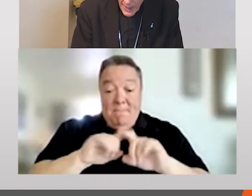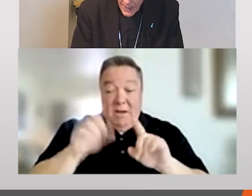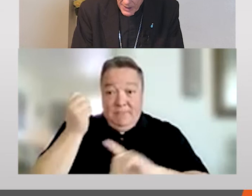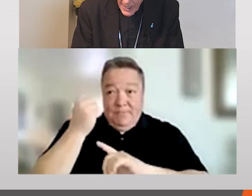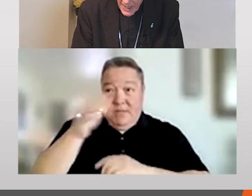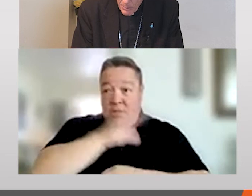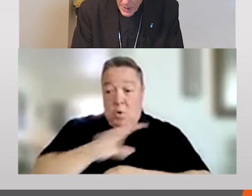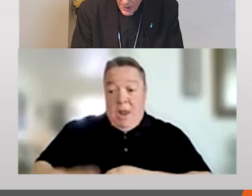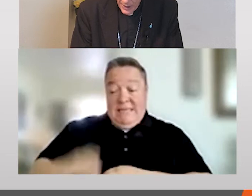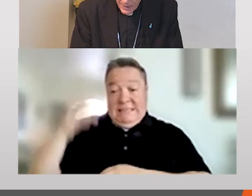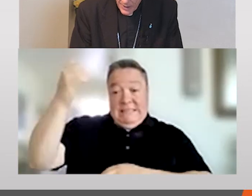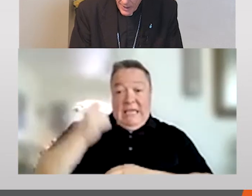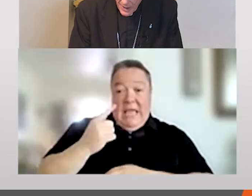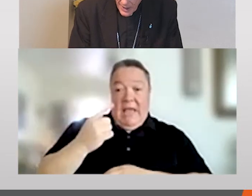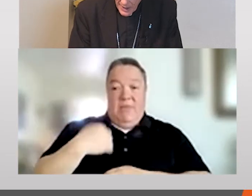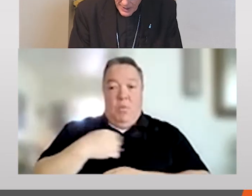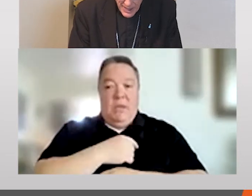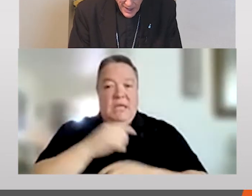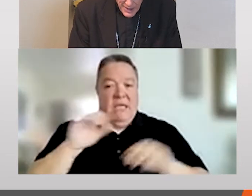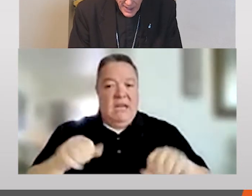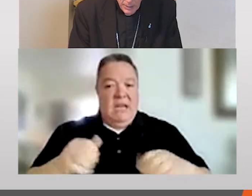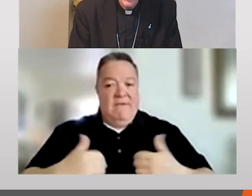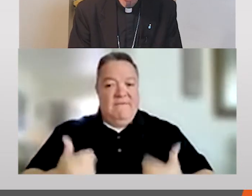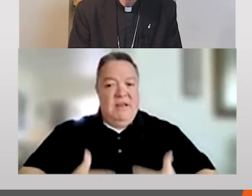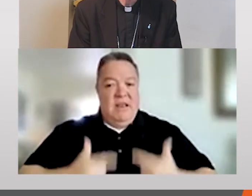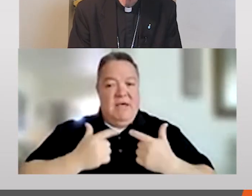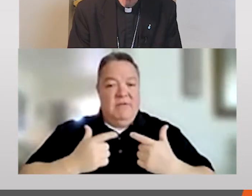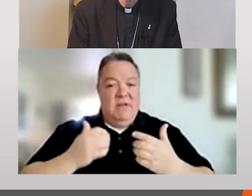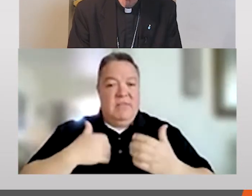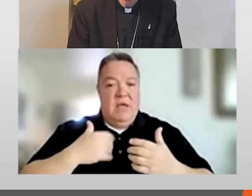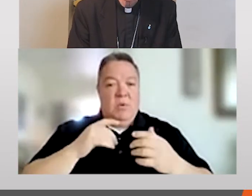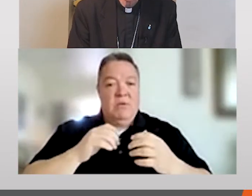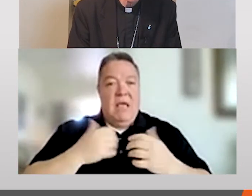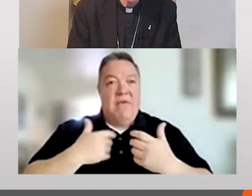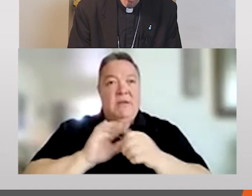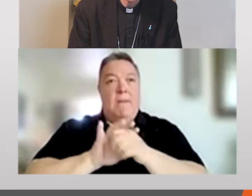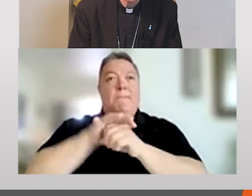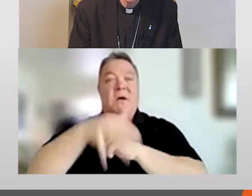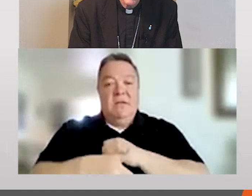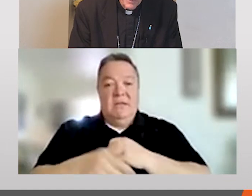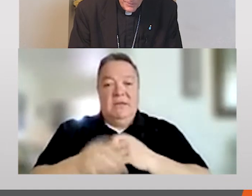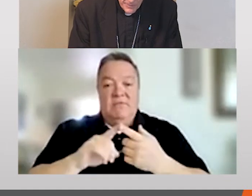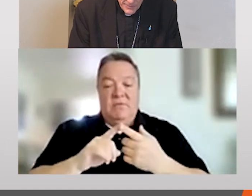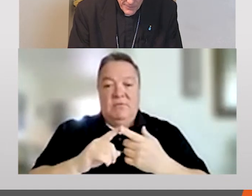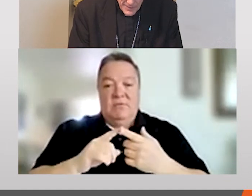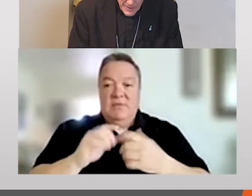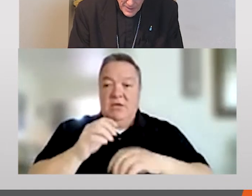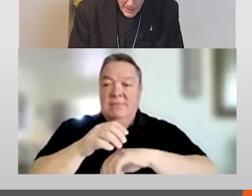para que tengan vida y la tengan en abundancia. Dice el Evangelio de San Juan.